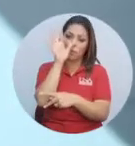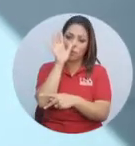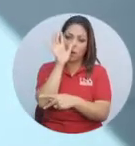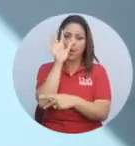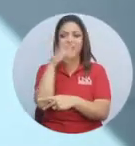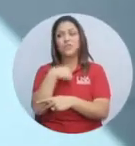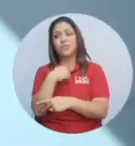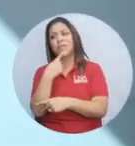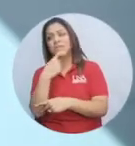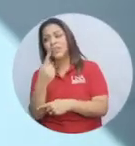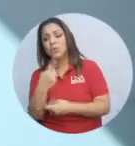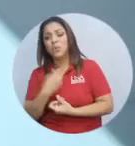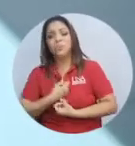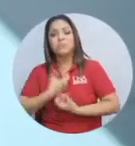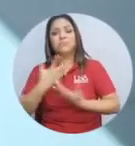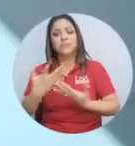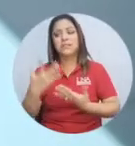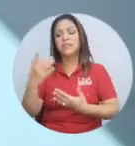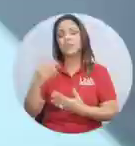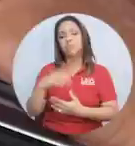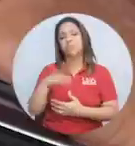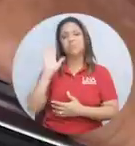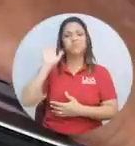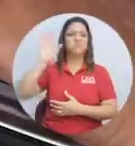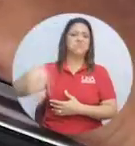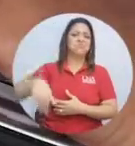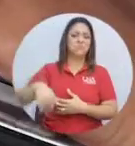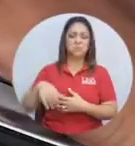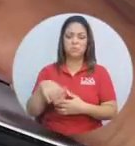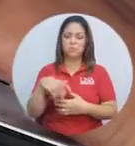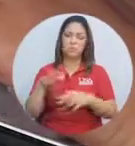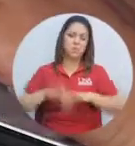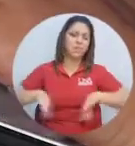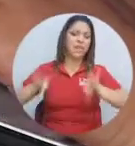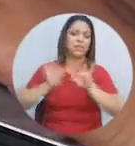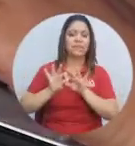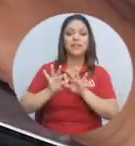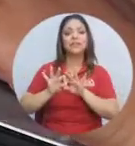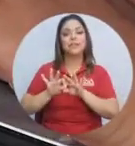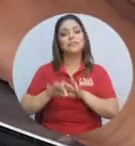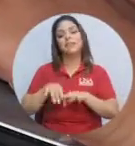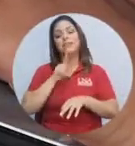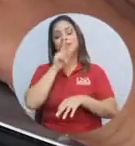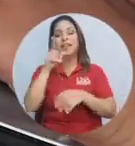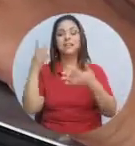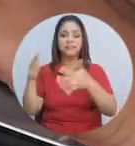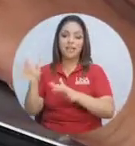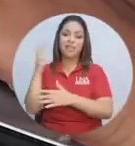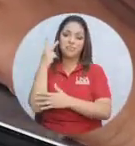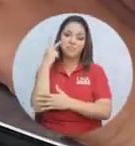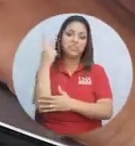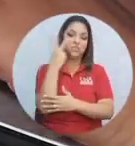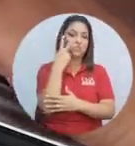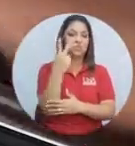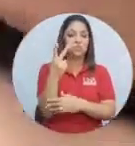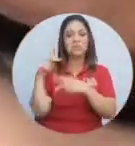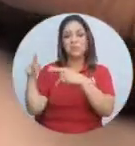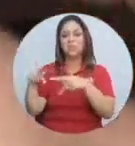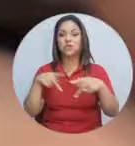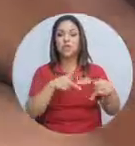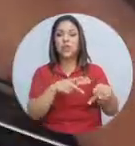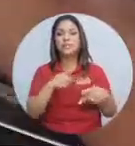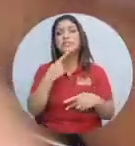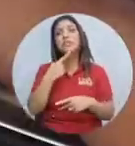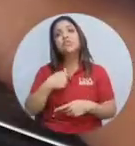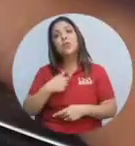está sucediendo, ¿verdad? Que ya lo hemos visto en algunas redes sociales, la persona plantea cómo se siente y tal vez